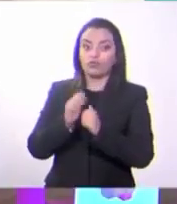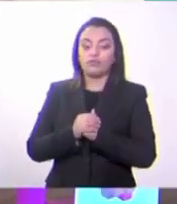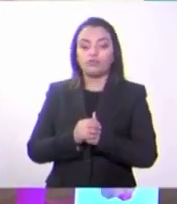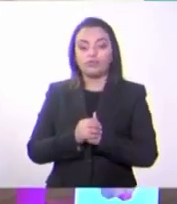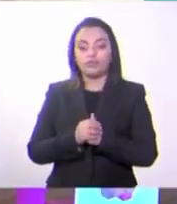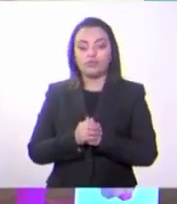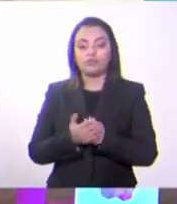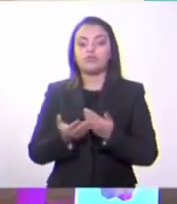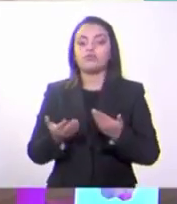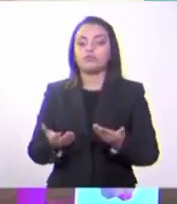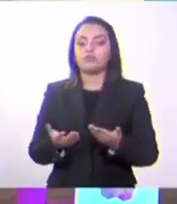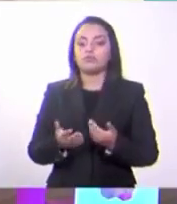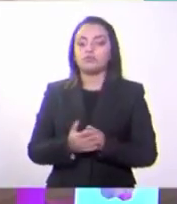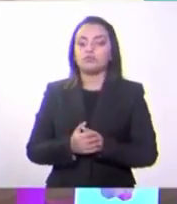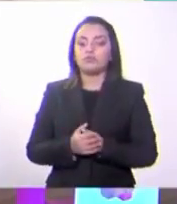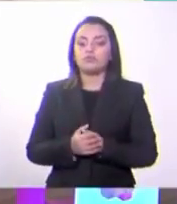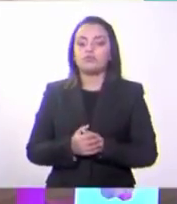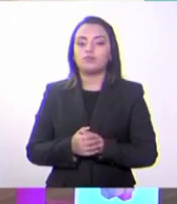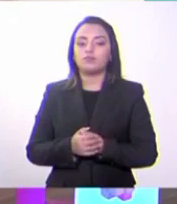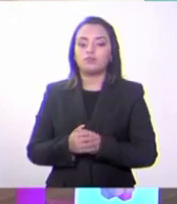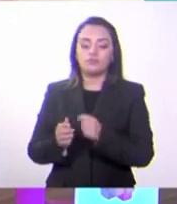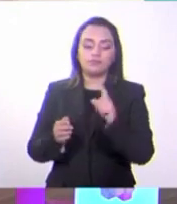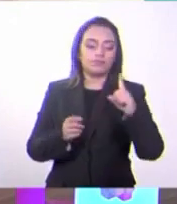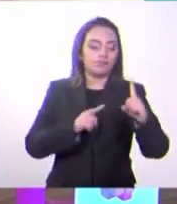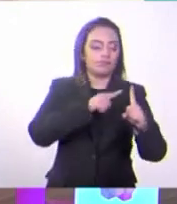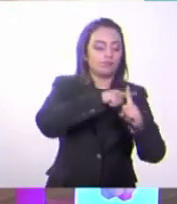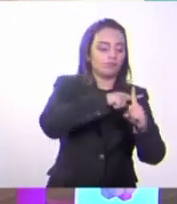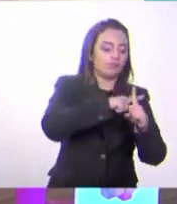En el anterior me moví a la